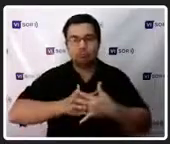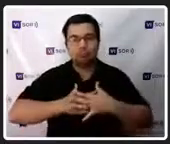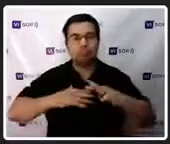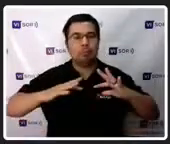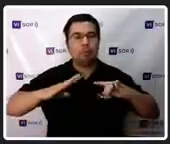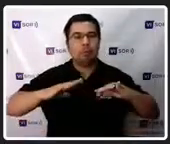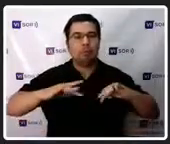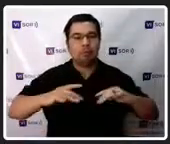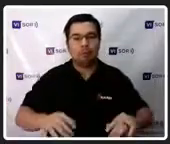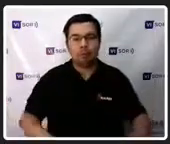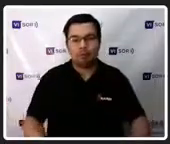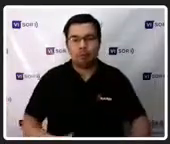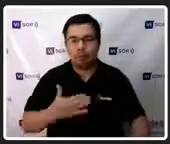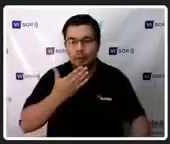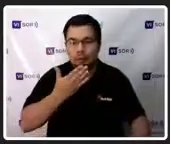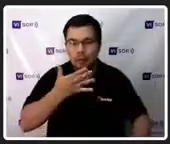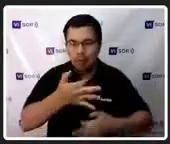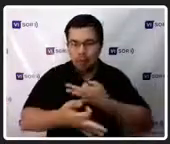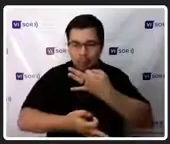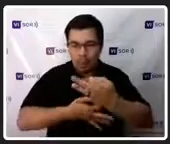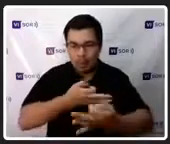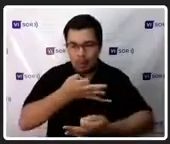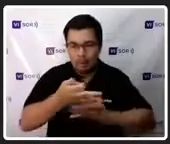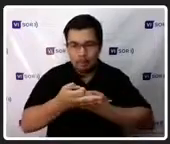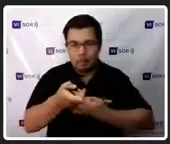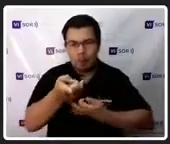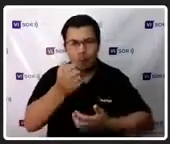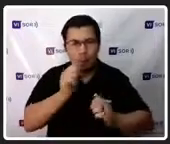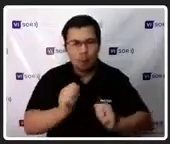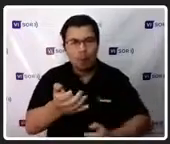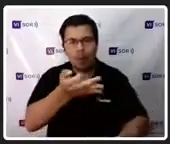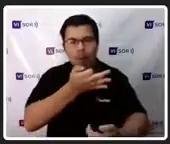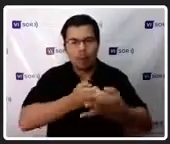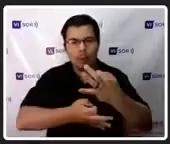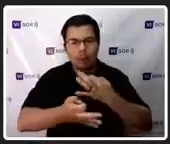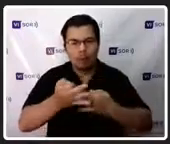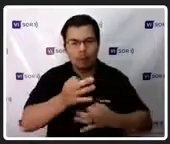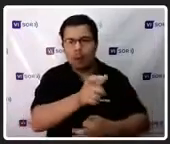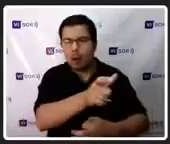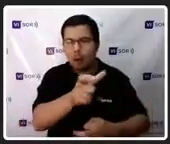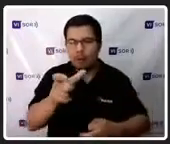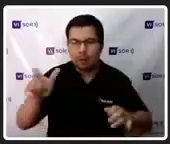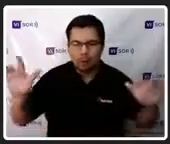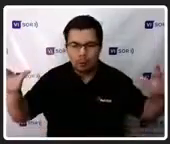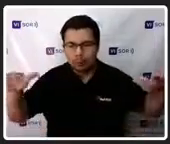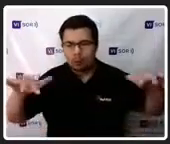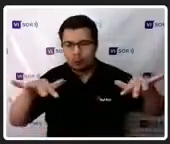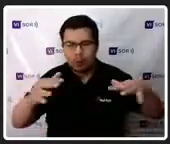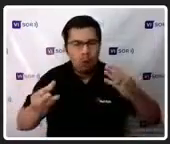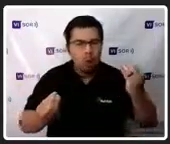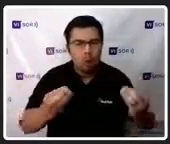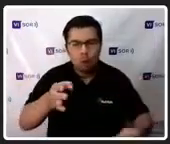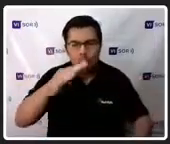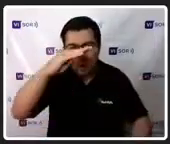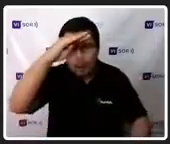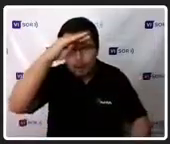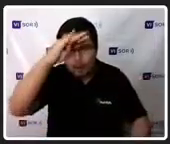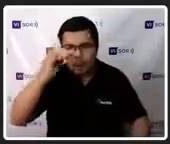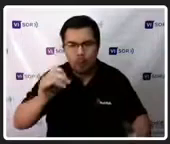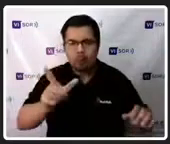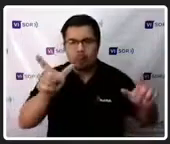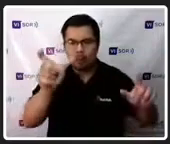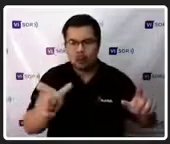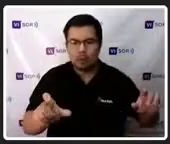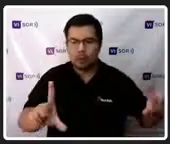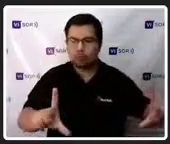cierto? Que nos puedas contar y nos puedas contar acá a la audiencia respecto a tu experiencia como titulado, sería interesante, ¿no es cierto?, qué es lo que